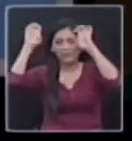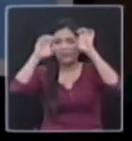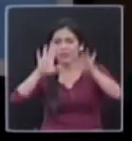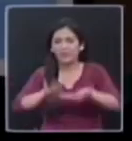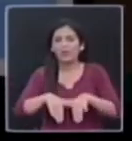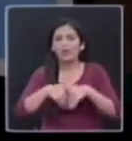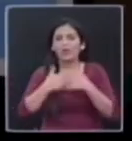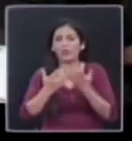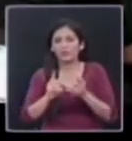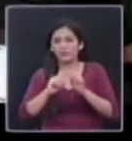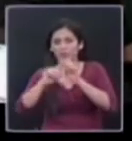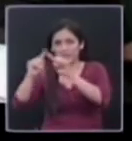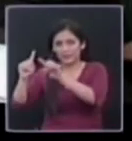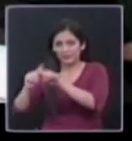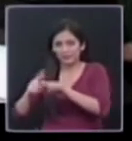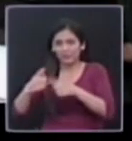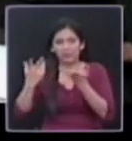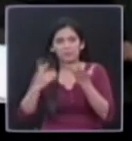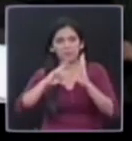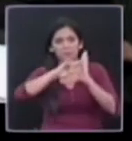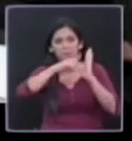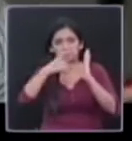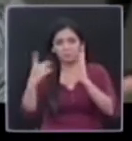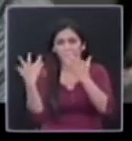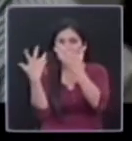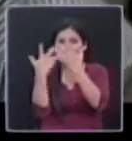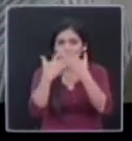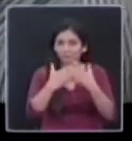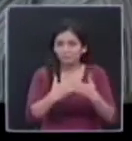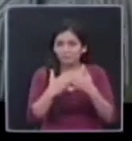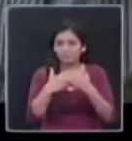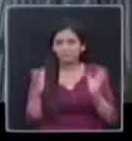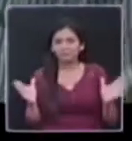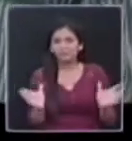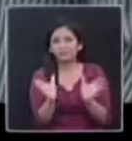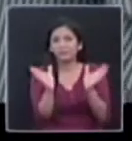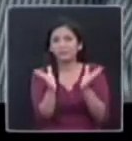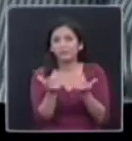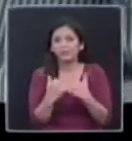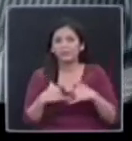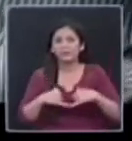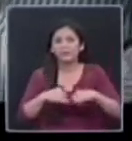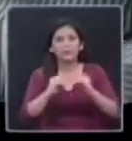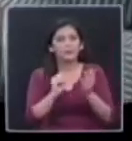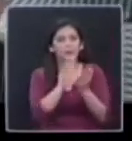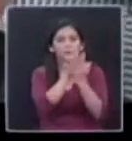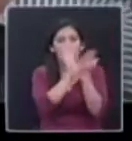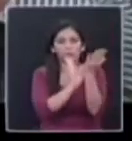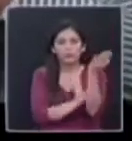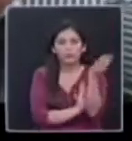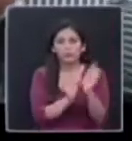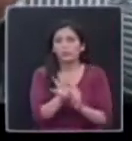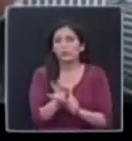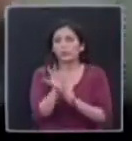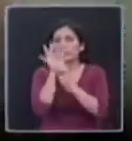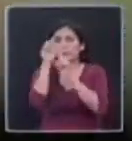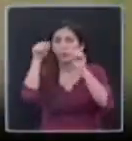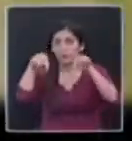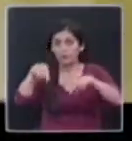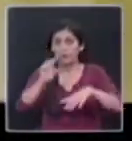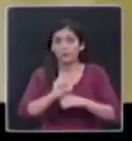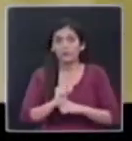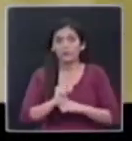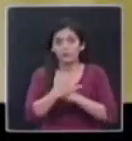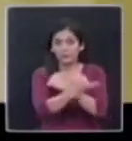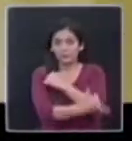estas entidades a través de la tecnología con Microsoft y también fomentar la interacción con los proyectos prioritarios del país.